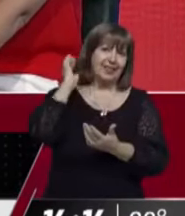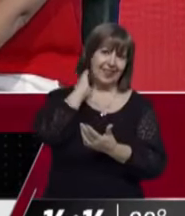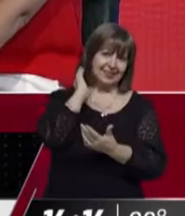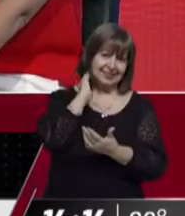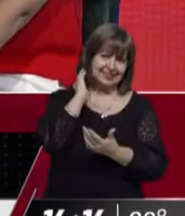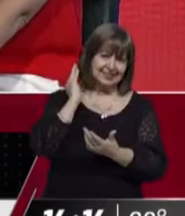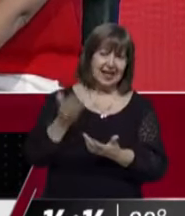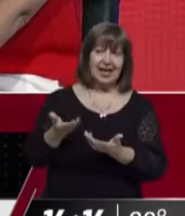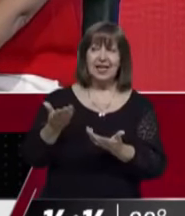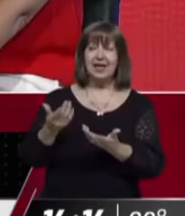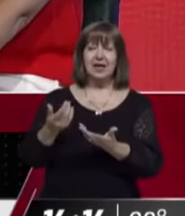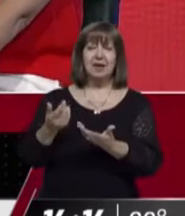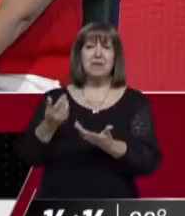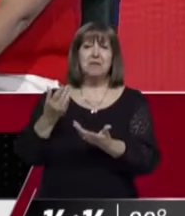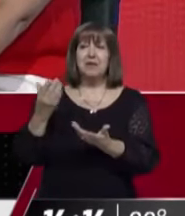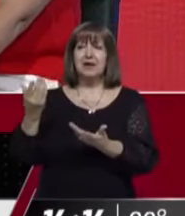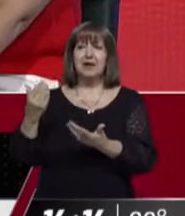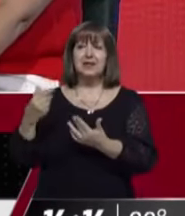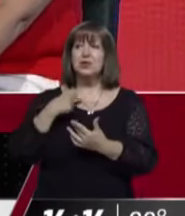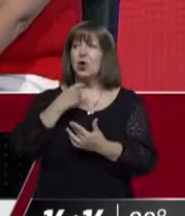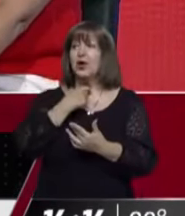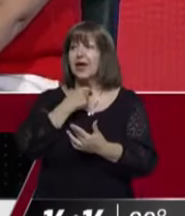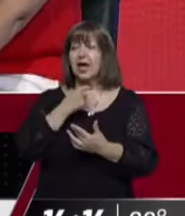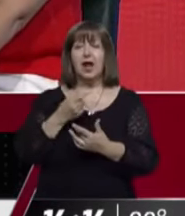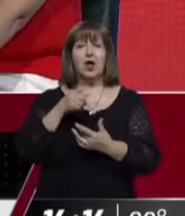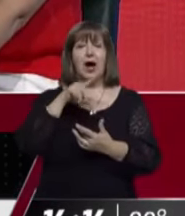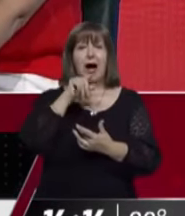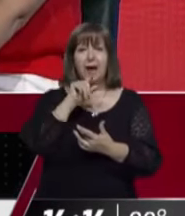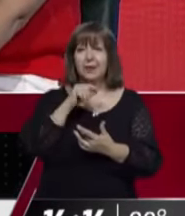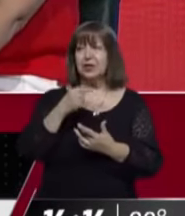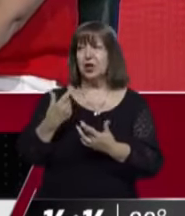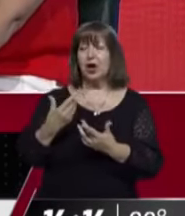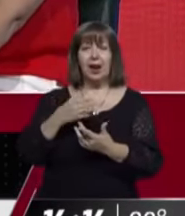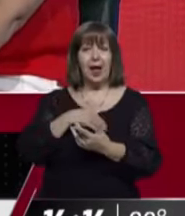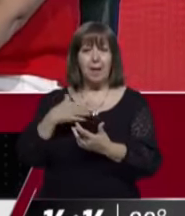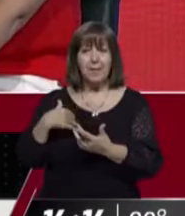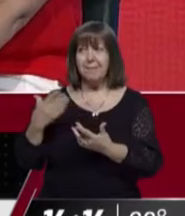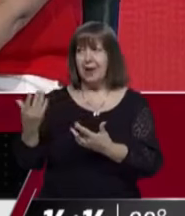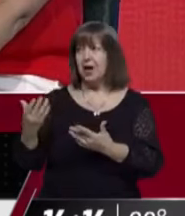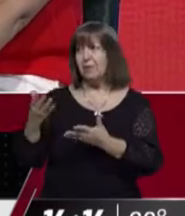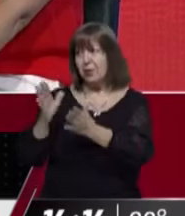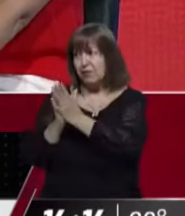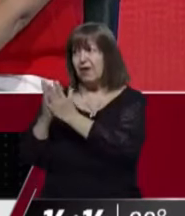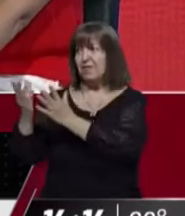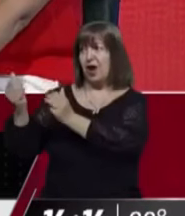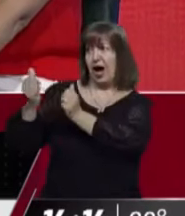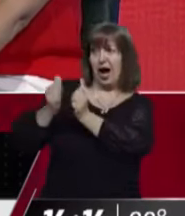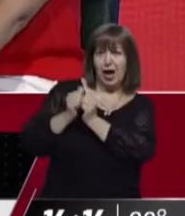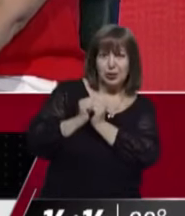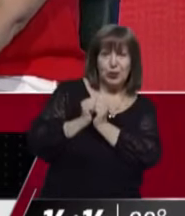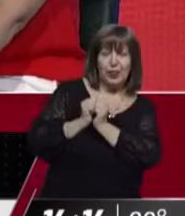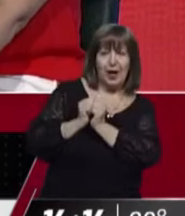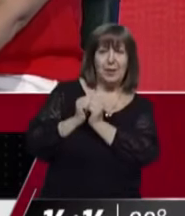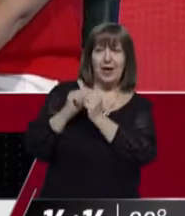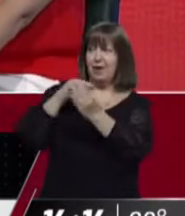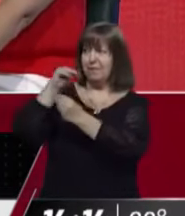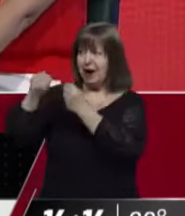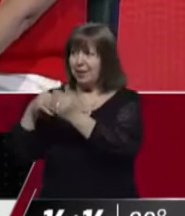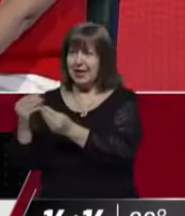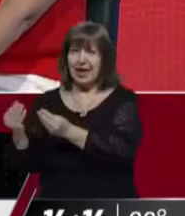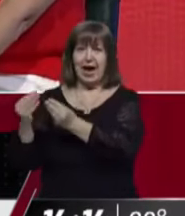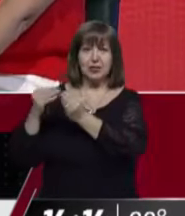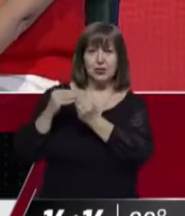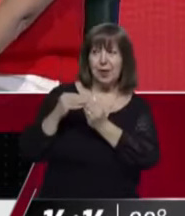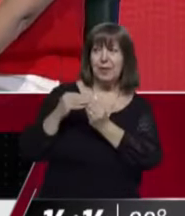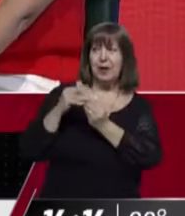detrás tuyo, en un ambiente, como lo decías, de hombres, los árbitros, y bueno, la única mujer, entonces tiene que estar acompañada con la familia, un poco para el